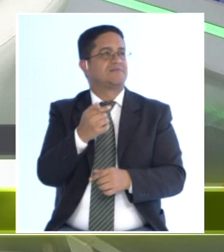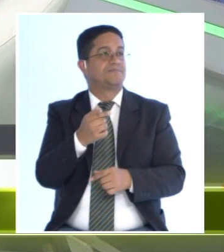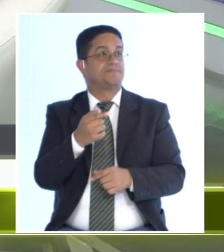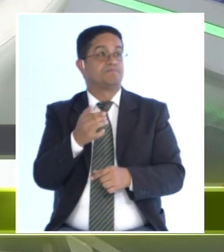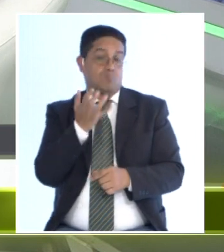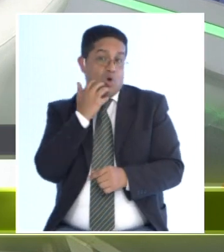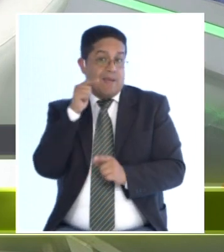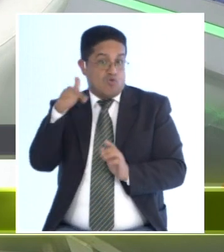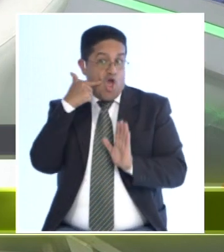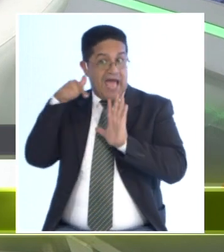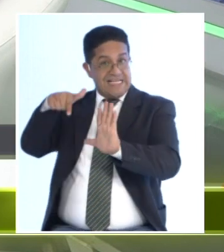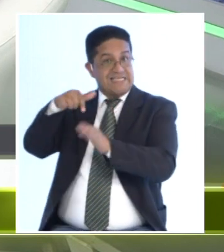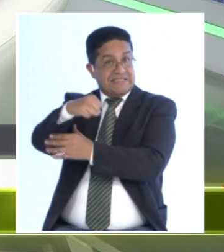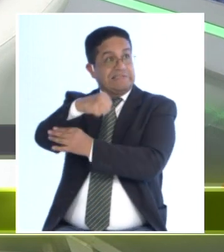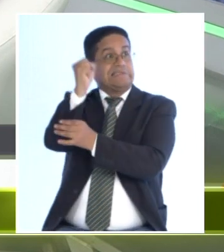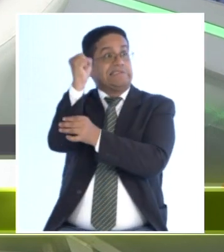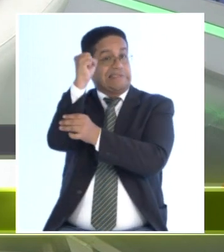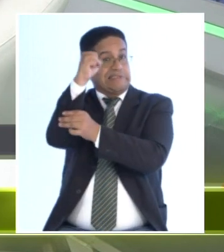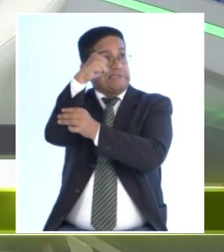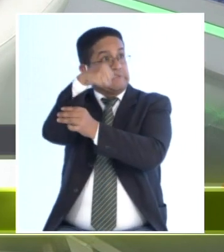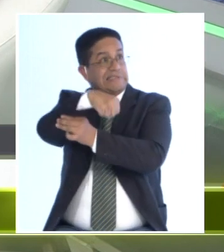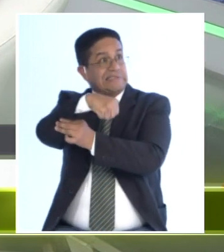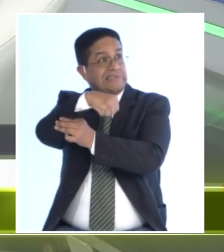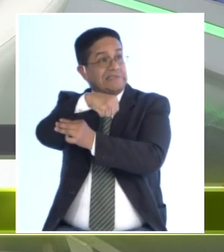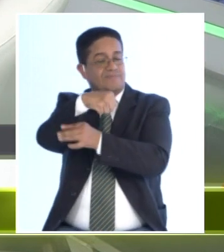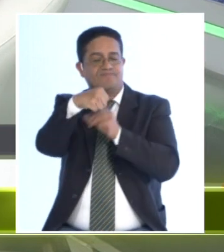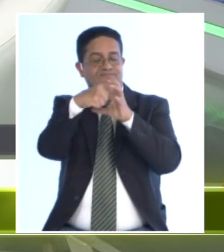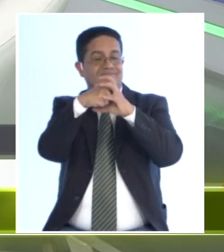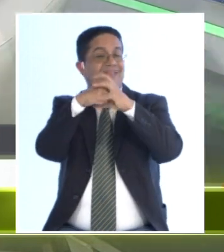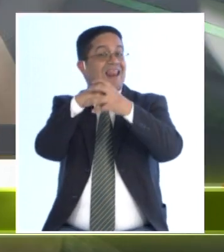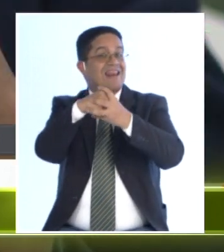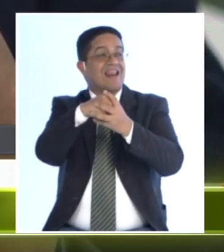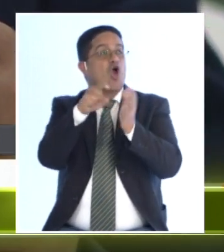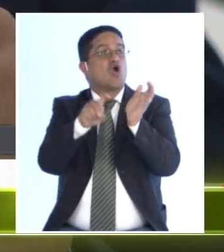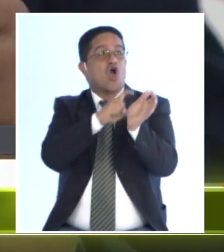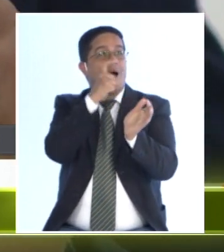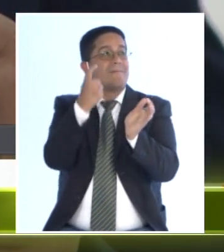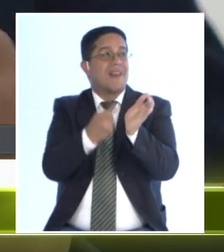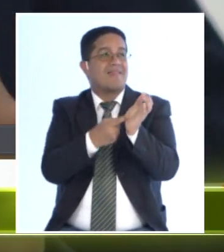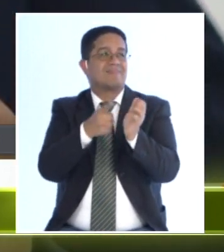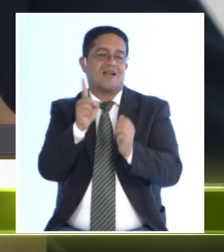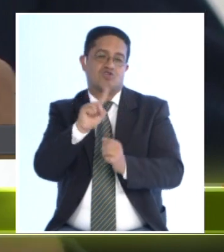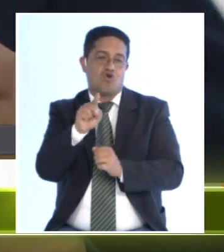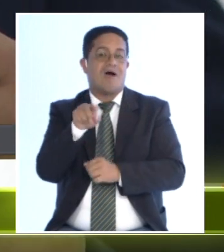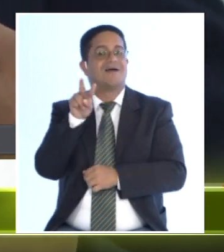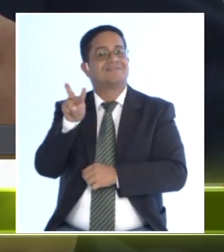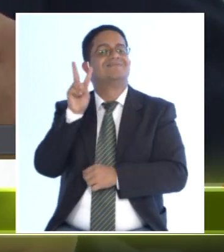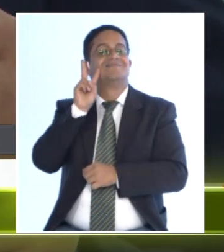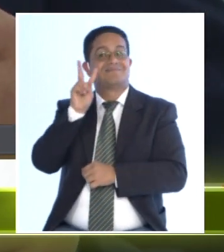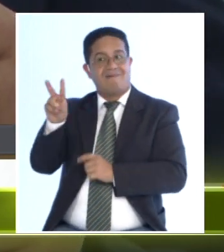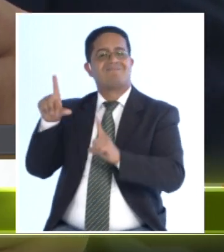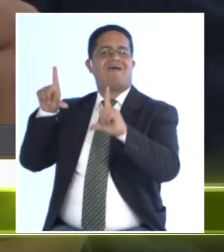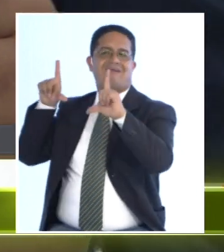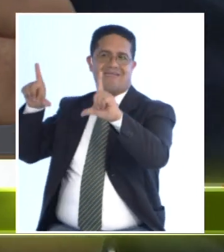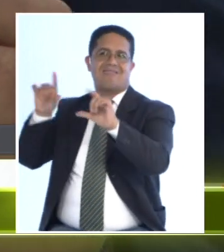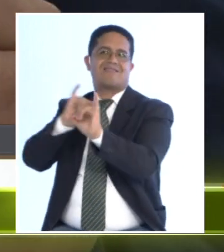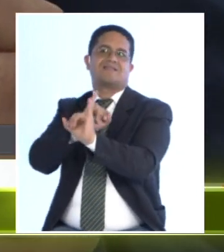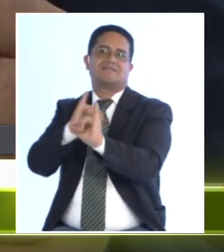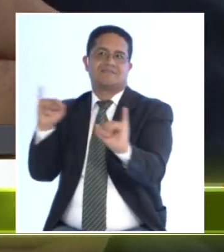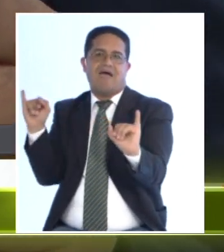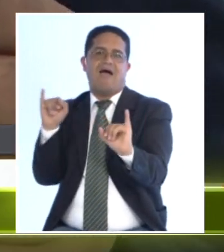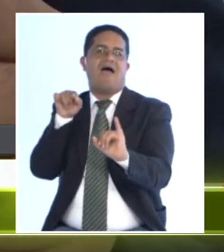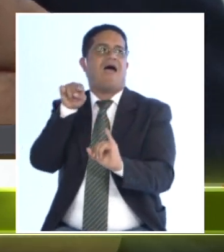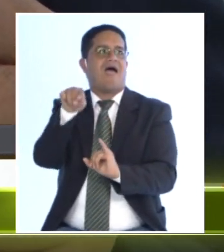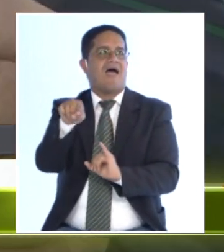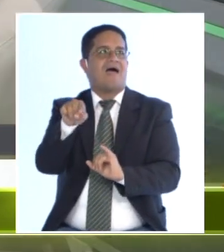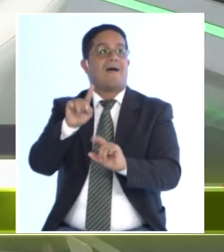está deformada, la cabeza del fémur ya no es esférica completamente, ya allí en esa fase sí se ve con una simple radiografía, pero ya en